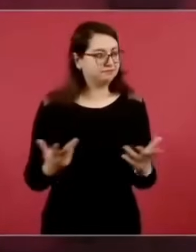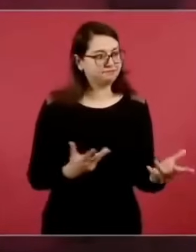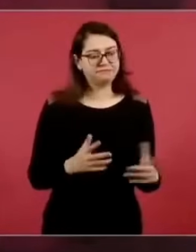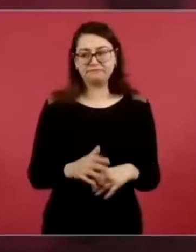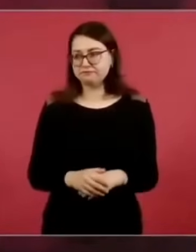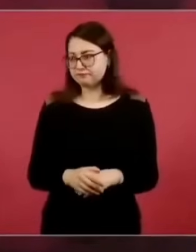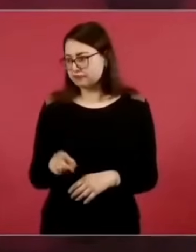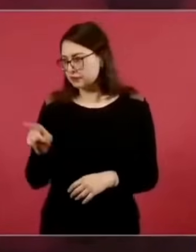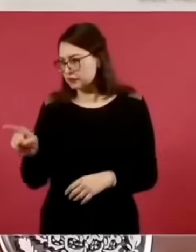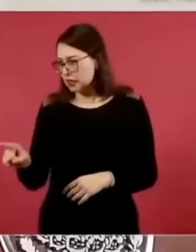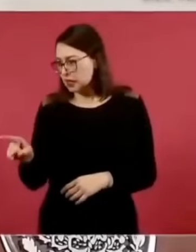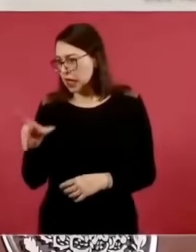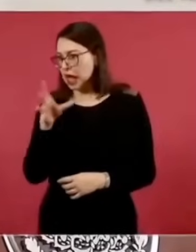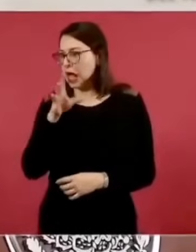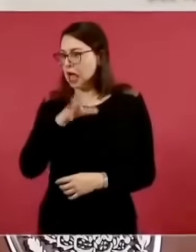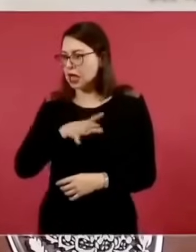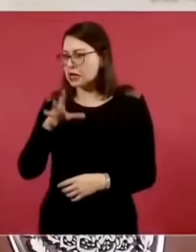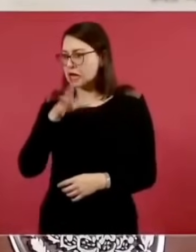más